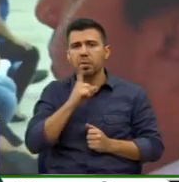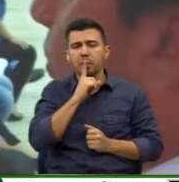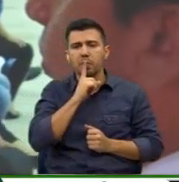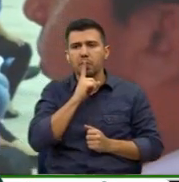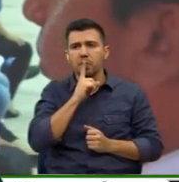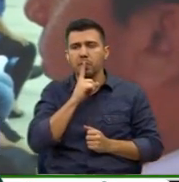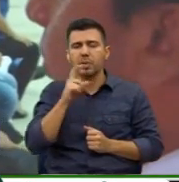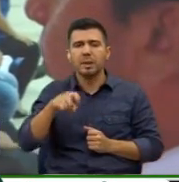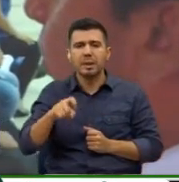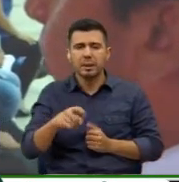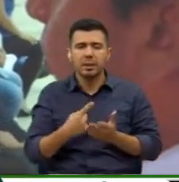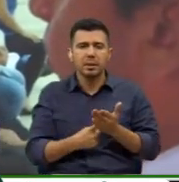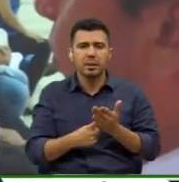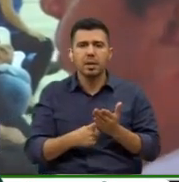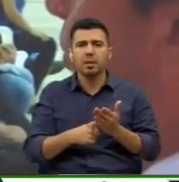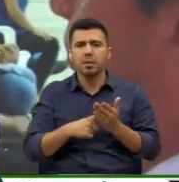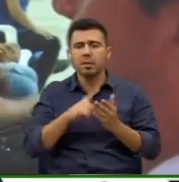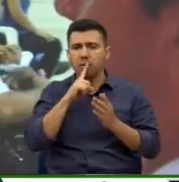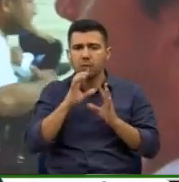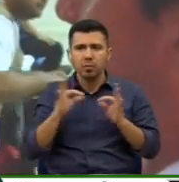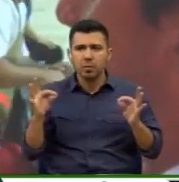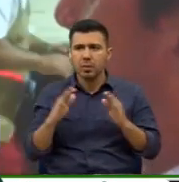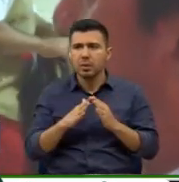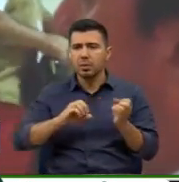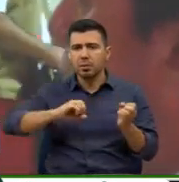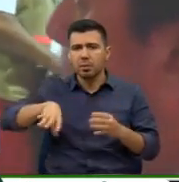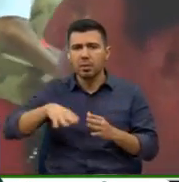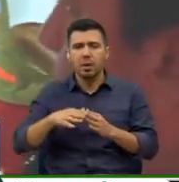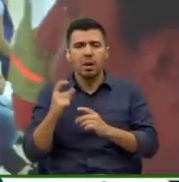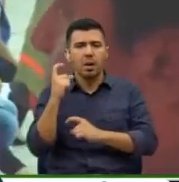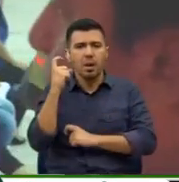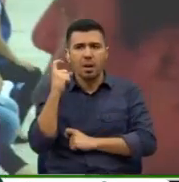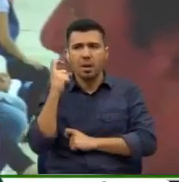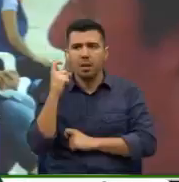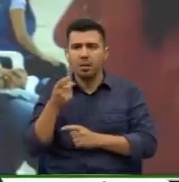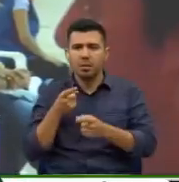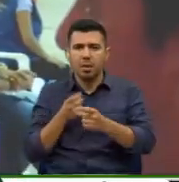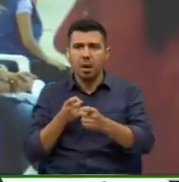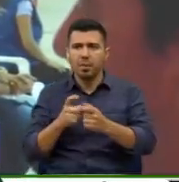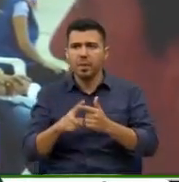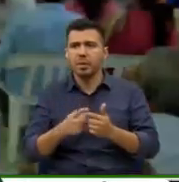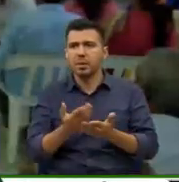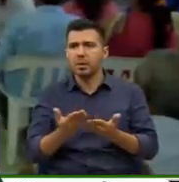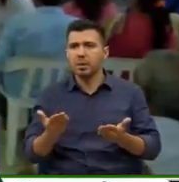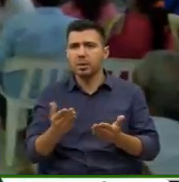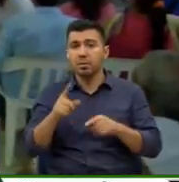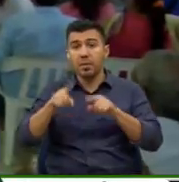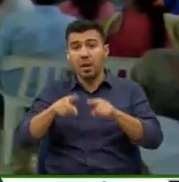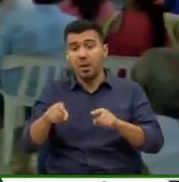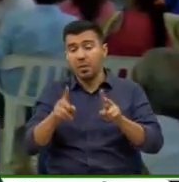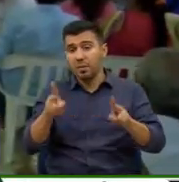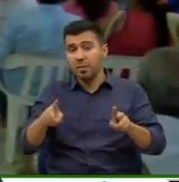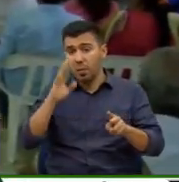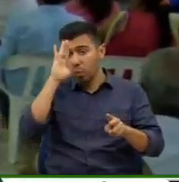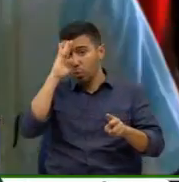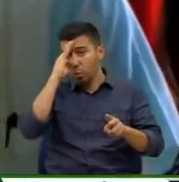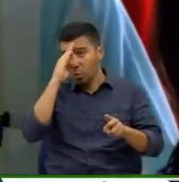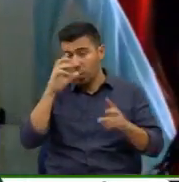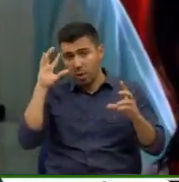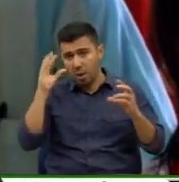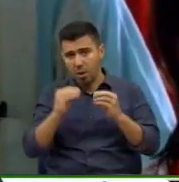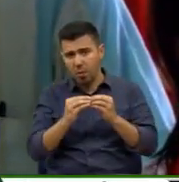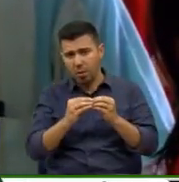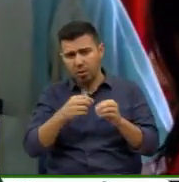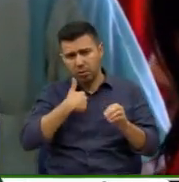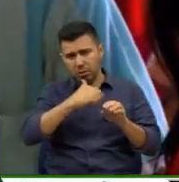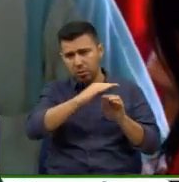las armas. Yo invito a todas las personas que dudan de los acuerdos, que los lean, pero